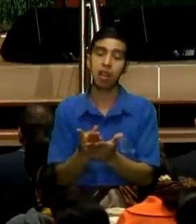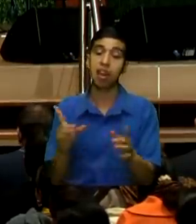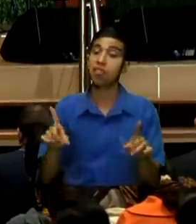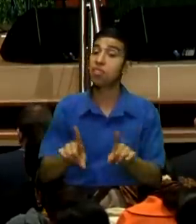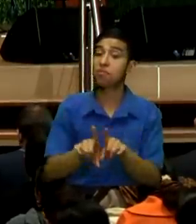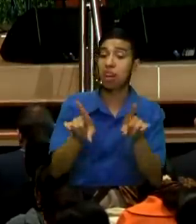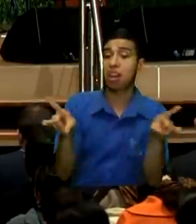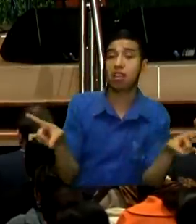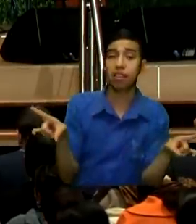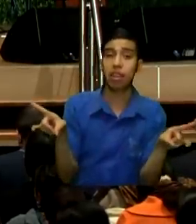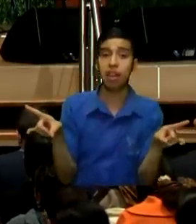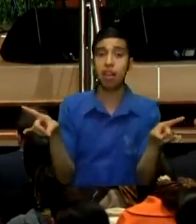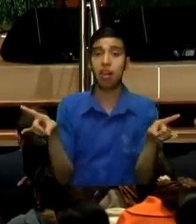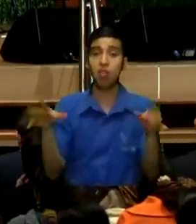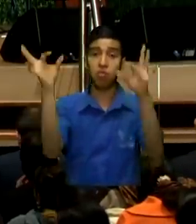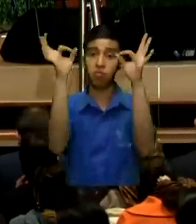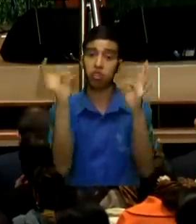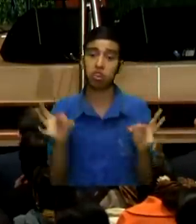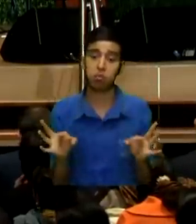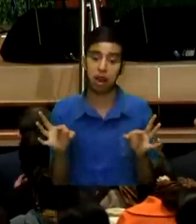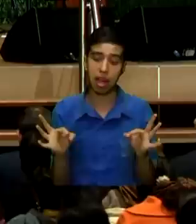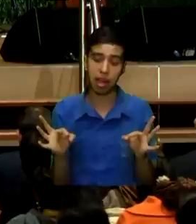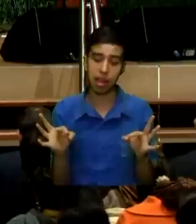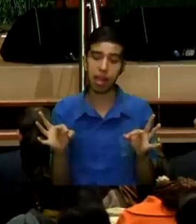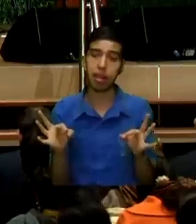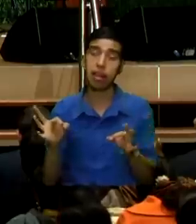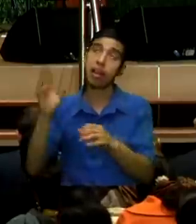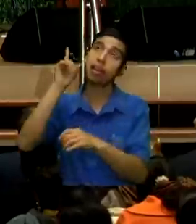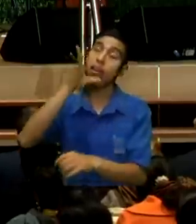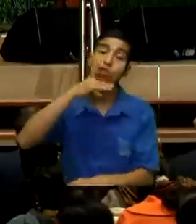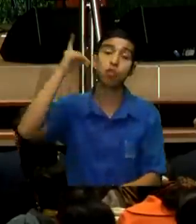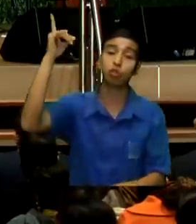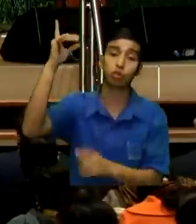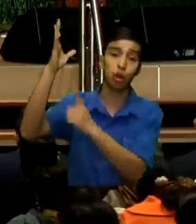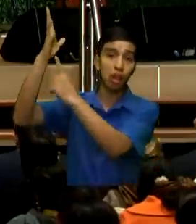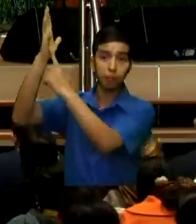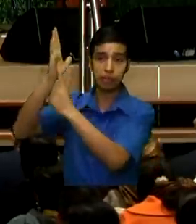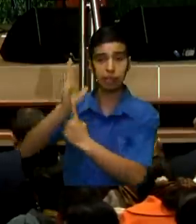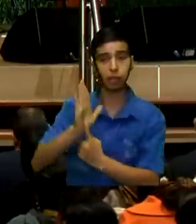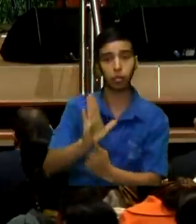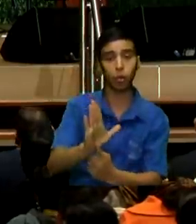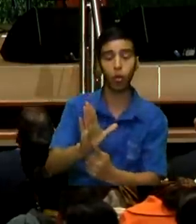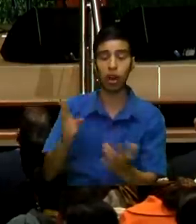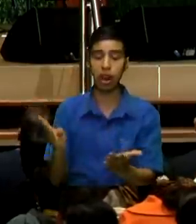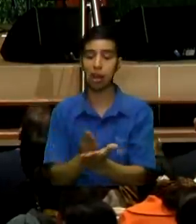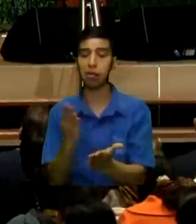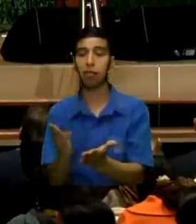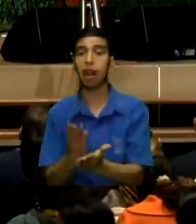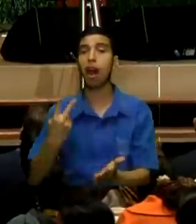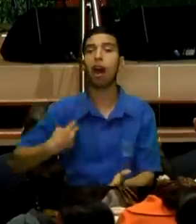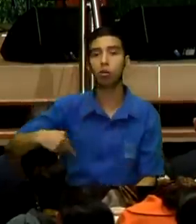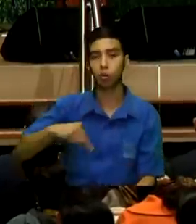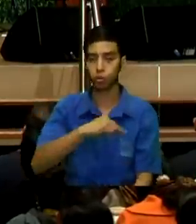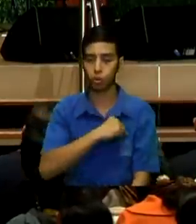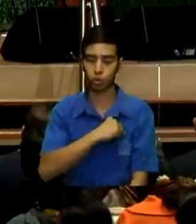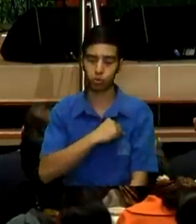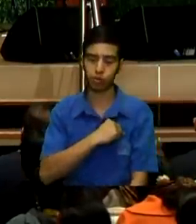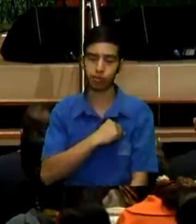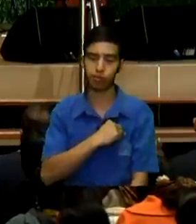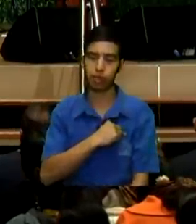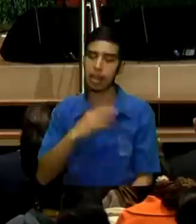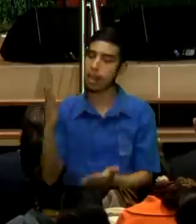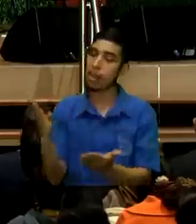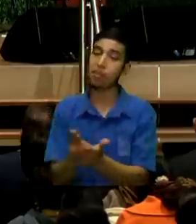forma de encriptarla que Dios tiene para corroborar que la Biblia que tenemos es el libro sagrado, es el